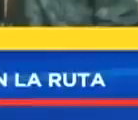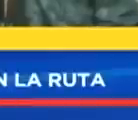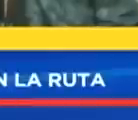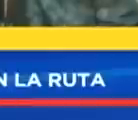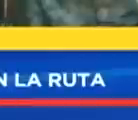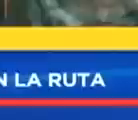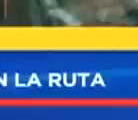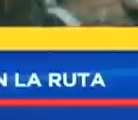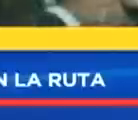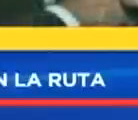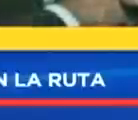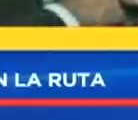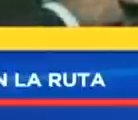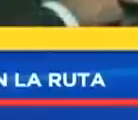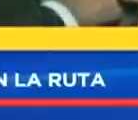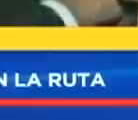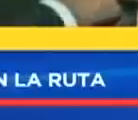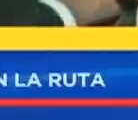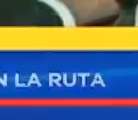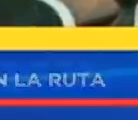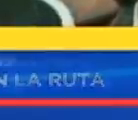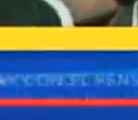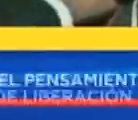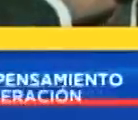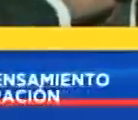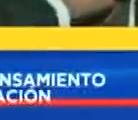las luchas que